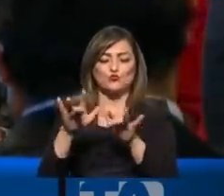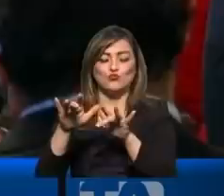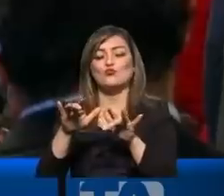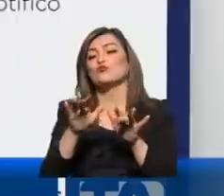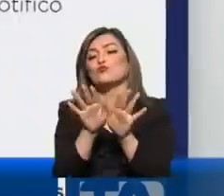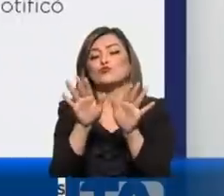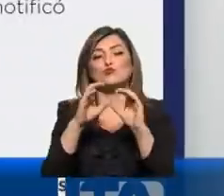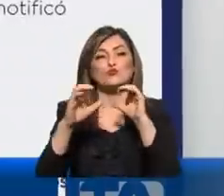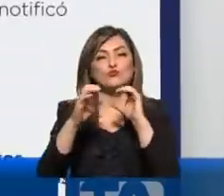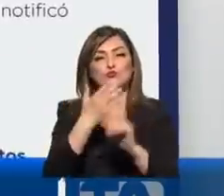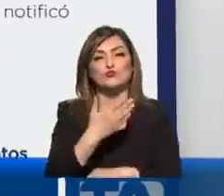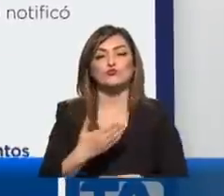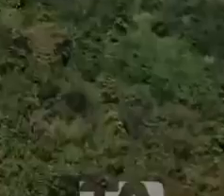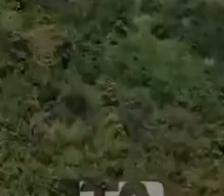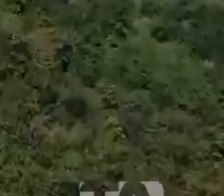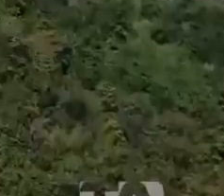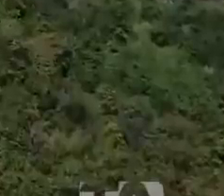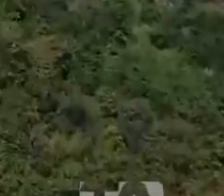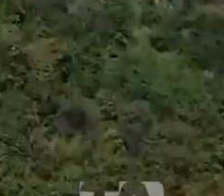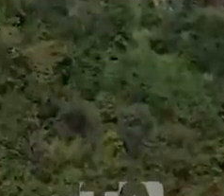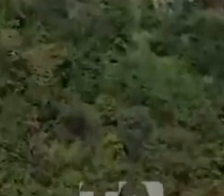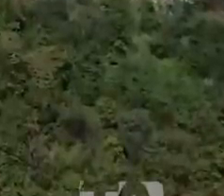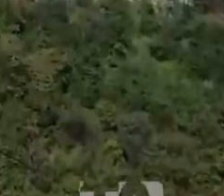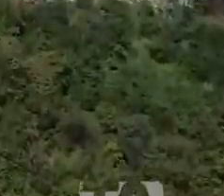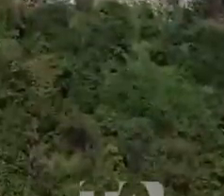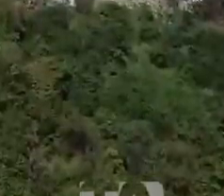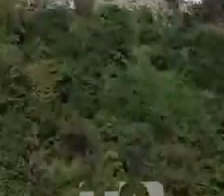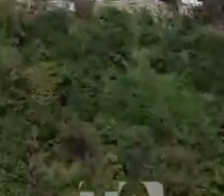de Comunicación de la Presidencia.